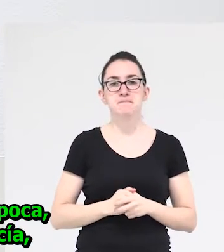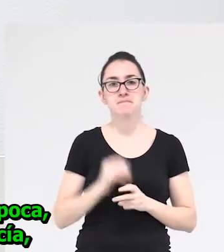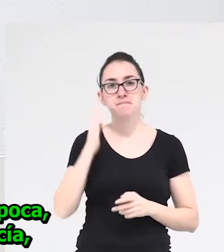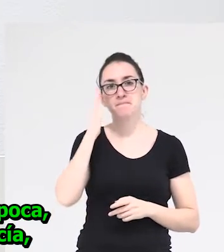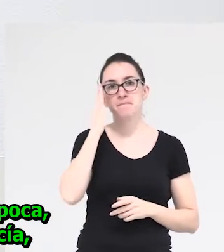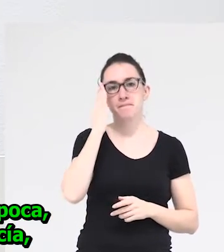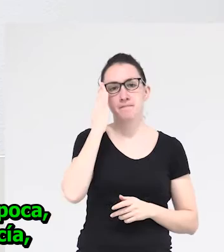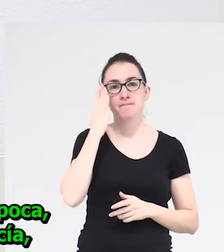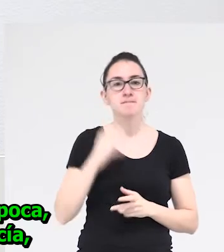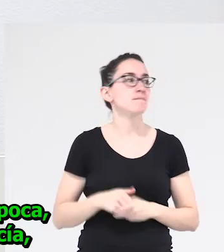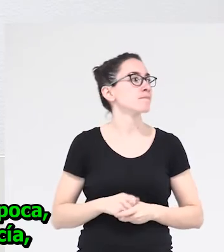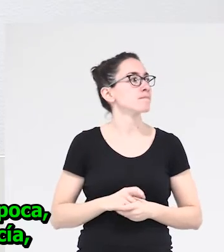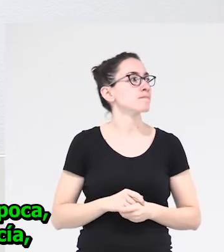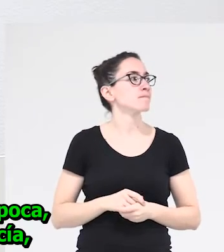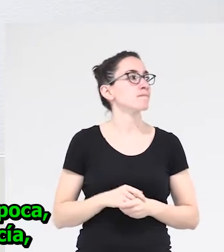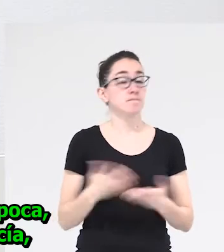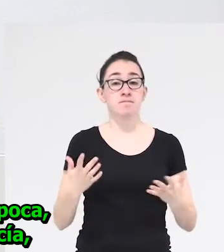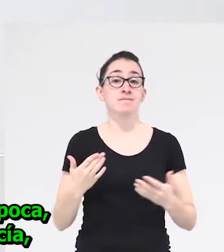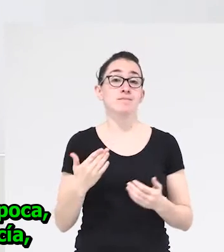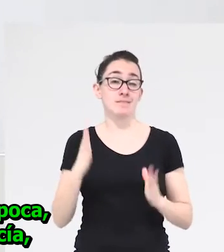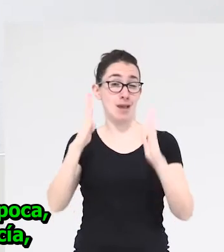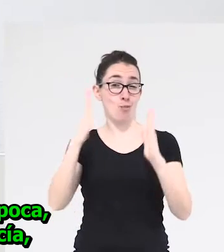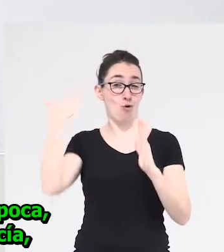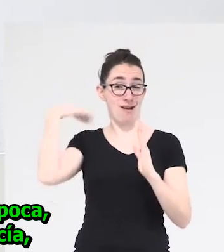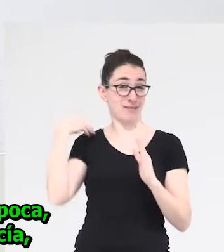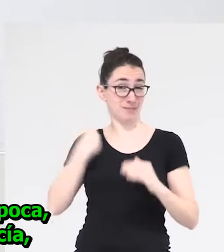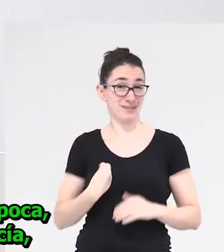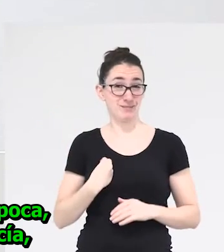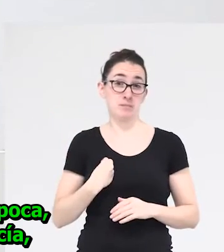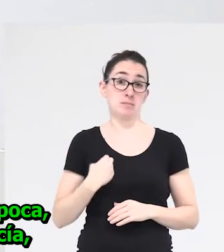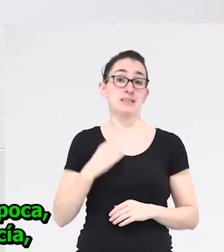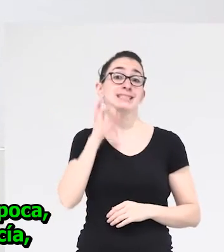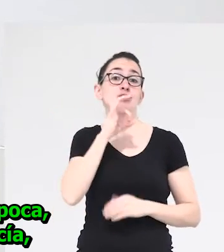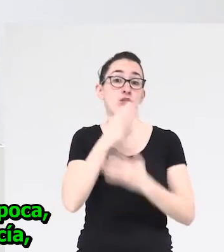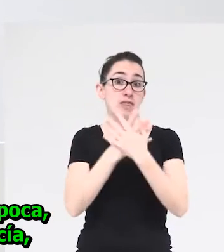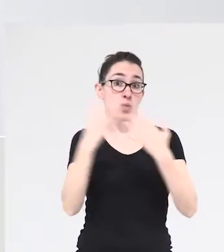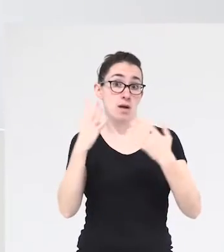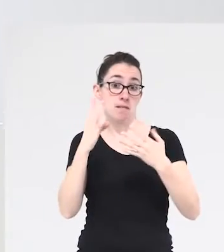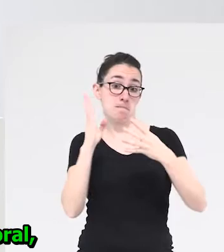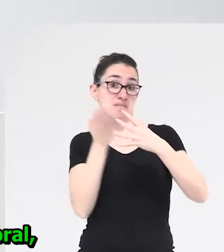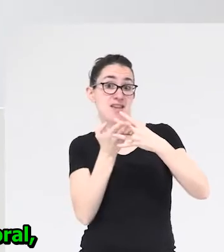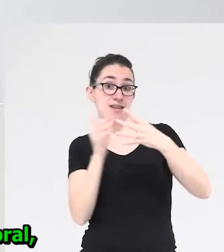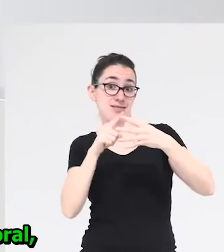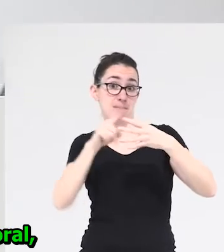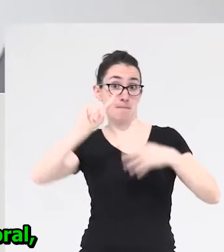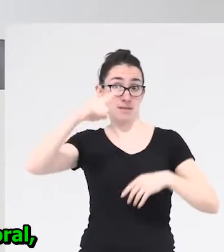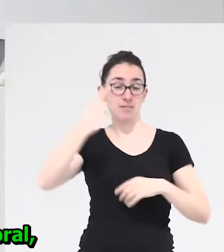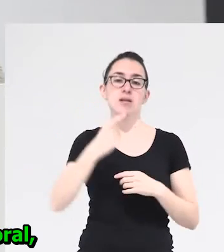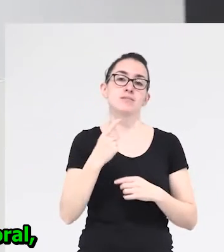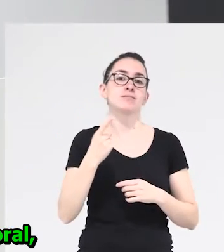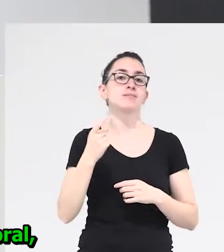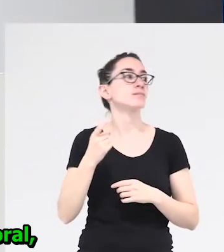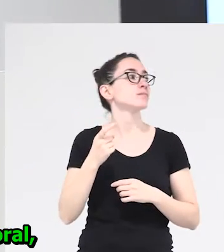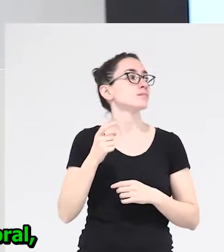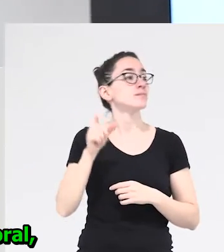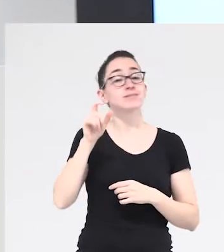A su vez, en la misma, más o menos en la misma época, primera mitad del siglo XIX que les decía, de la mano